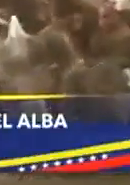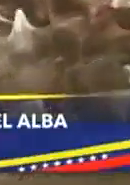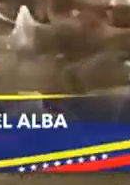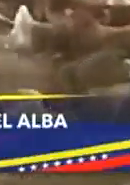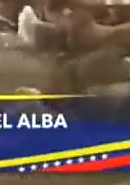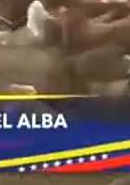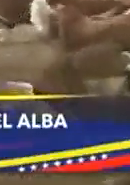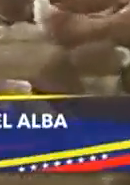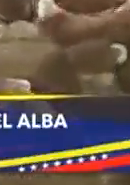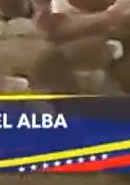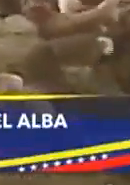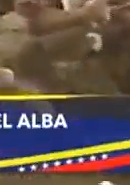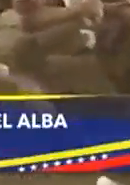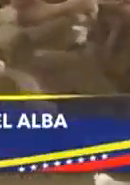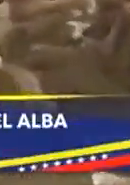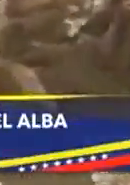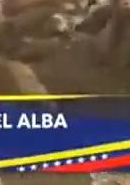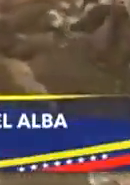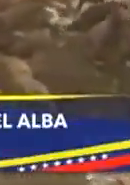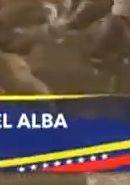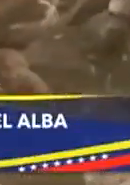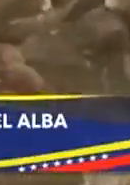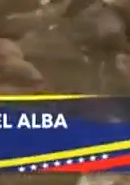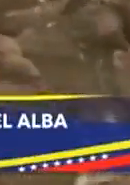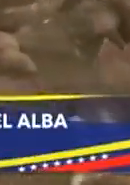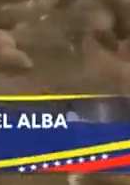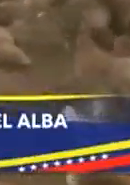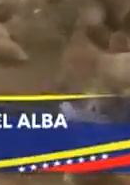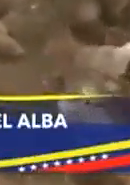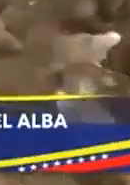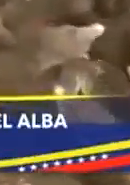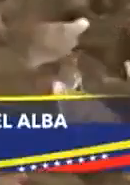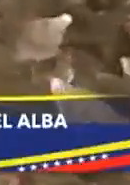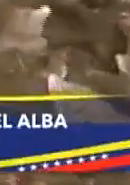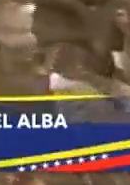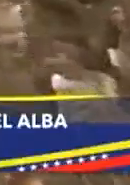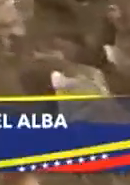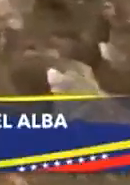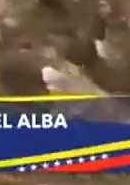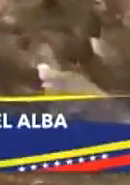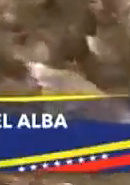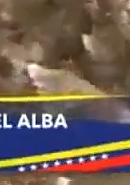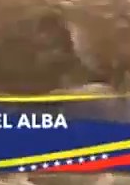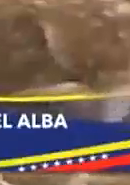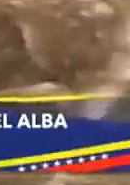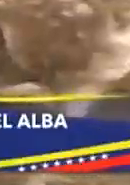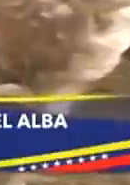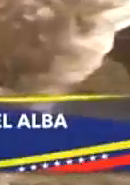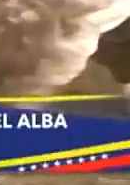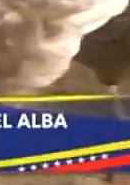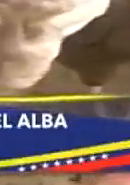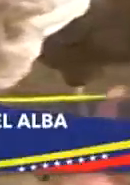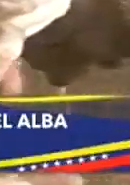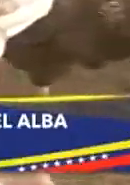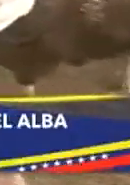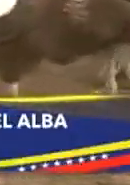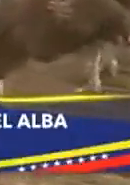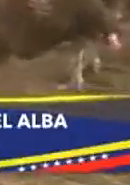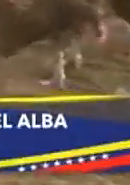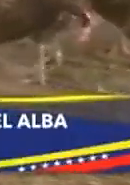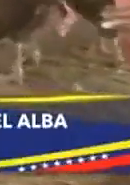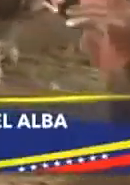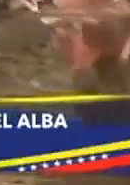las gallinas ponedoras para el consumo de huevos, que tiene 12 galpones, el cual, bueno, tiene